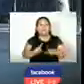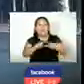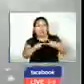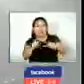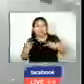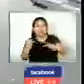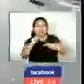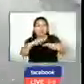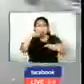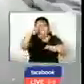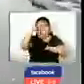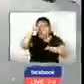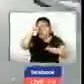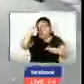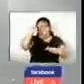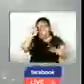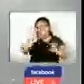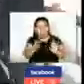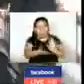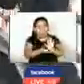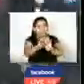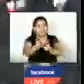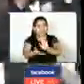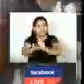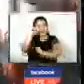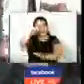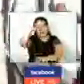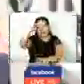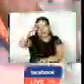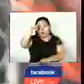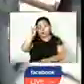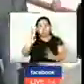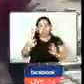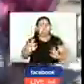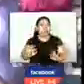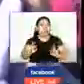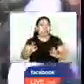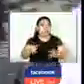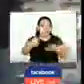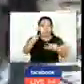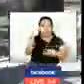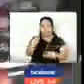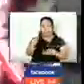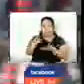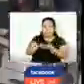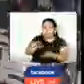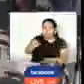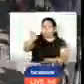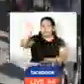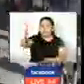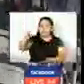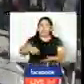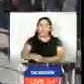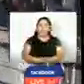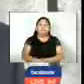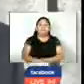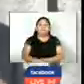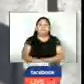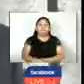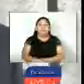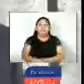de desarrollo en el país y facilitar los procesos para migrar legalmente, agregó el diplomático estadounidense.